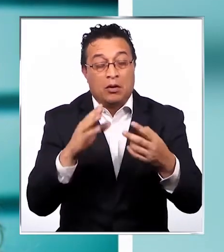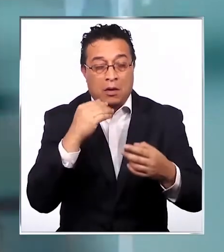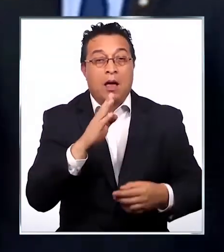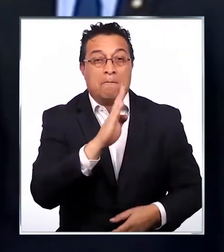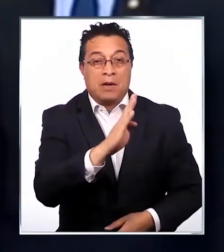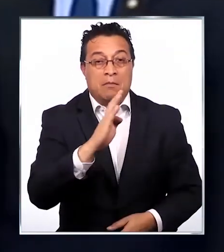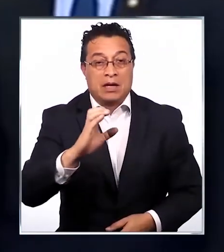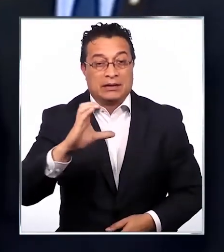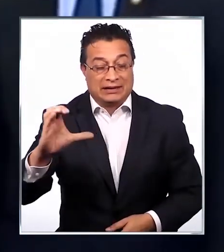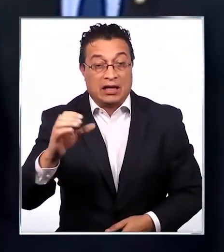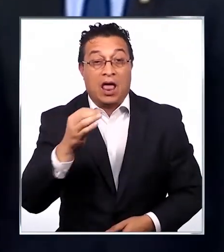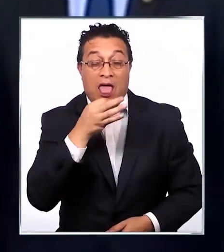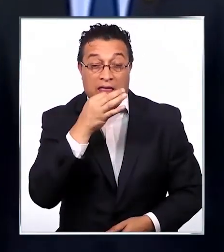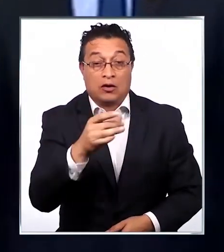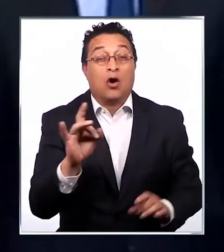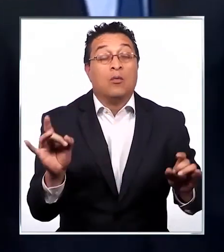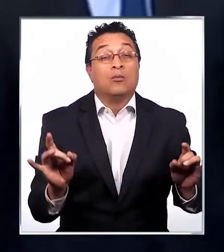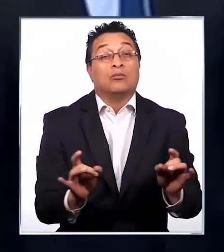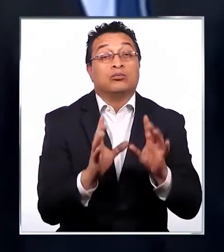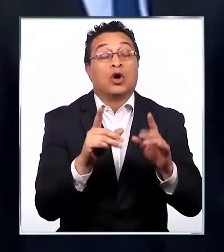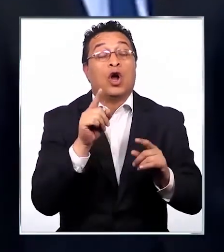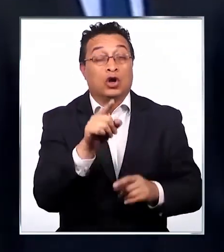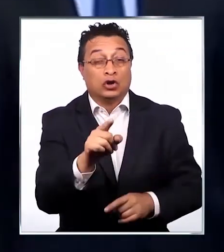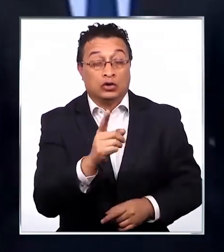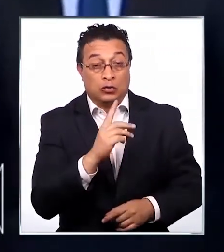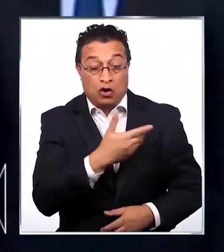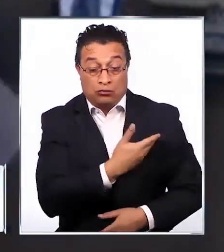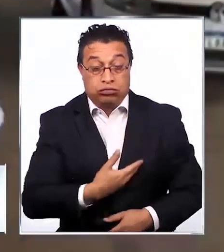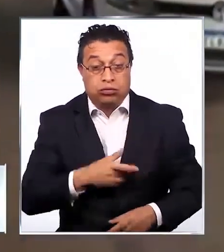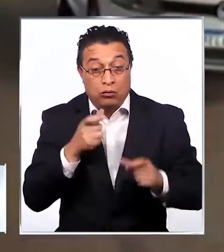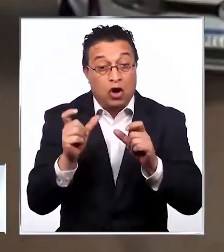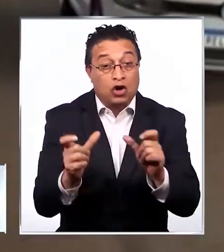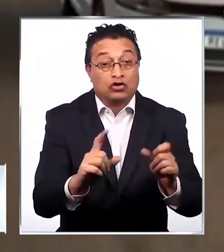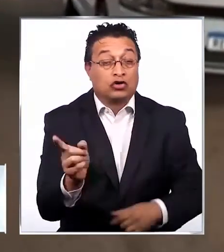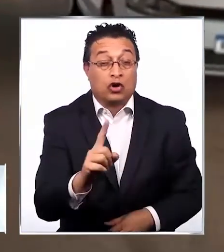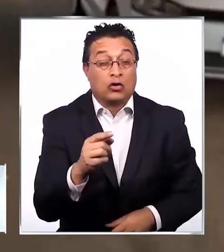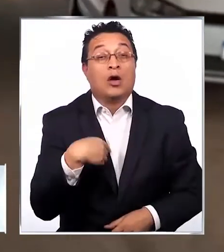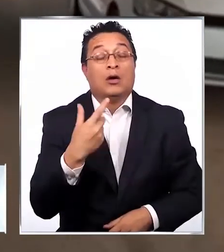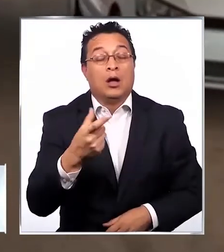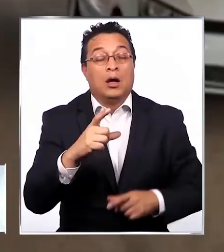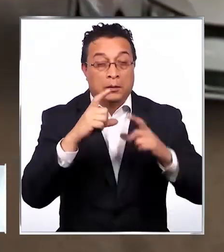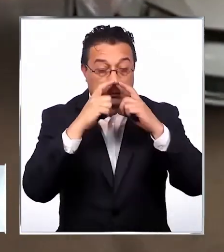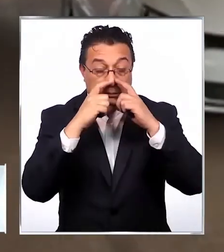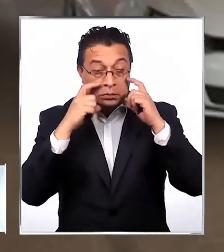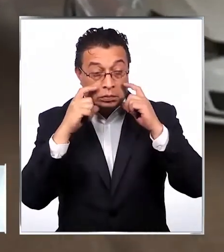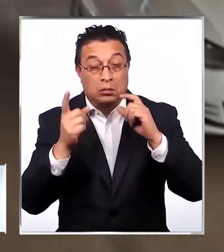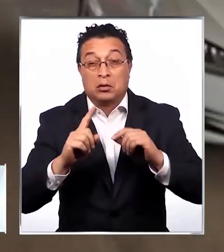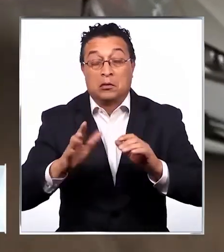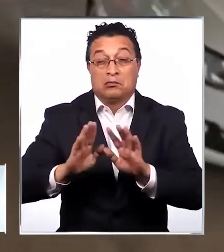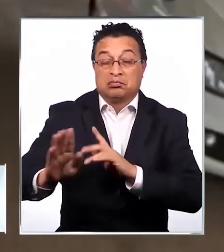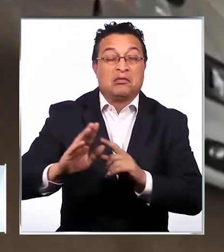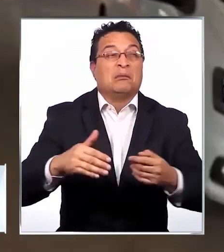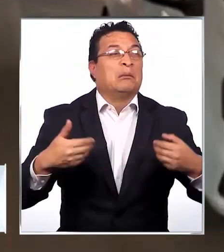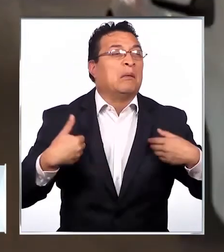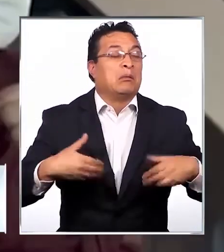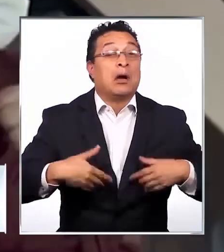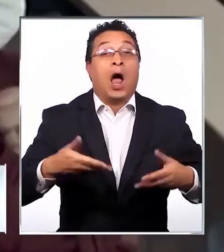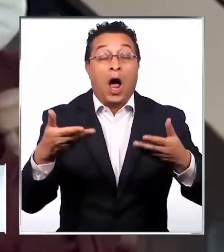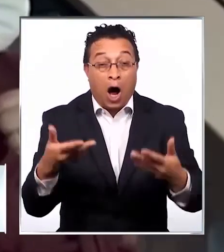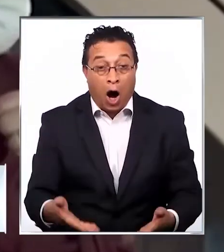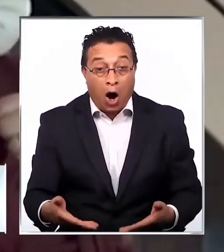BBC que sus gobernantes no implementaron medidas de control, desacreditaron el uso de mascarillas y la distancia física.